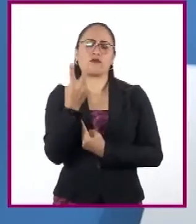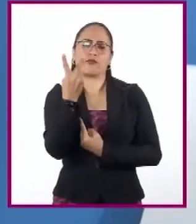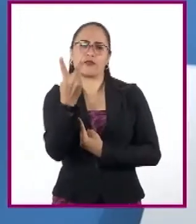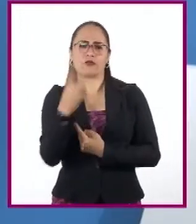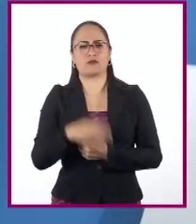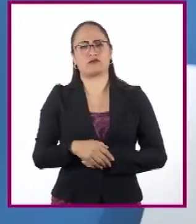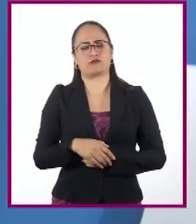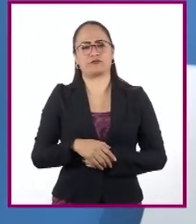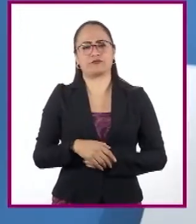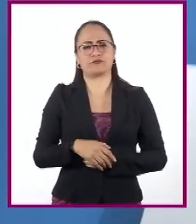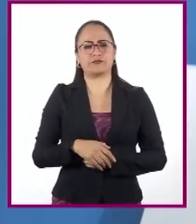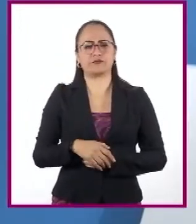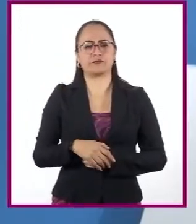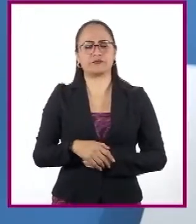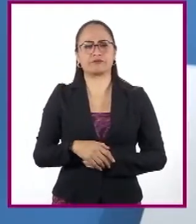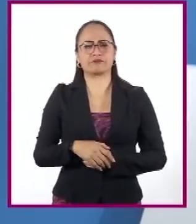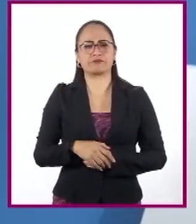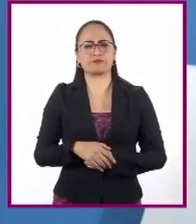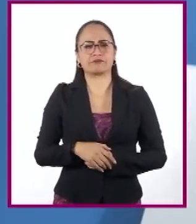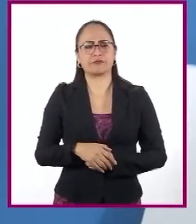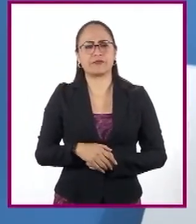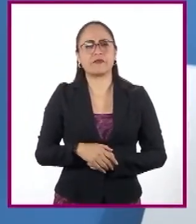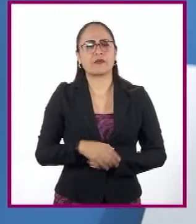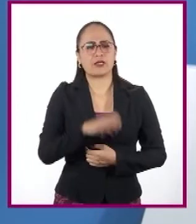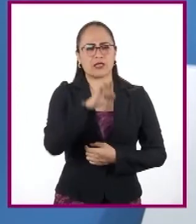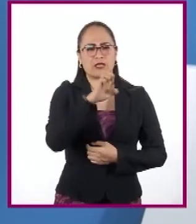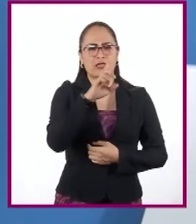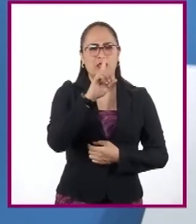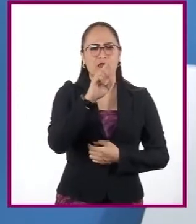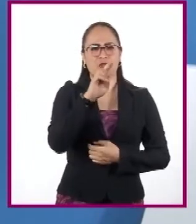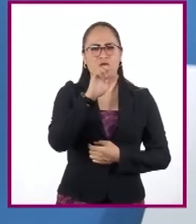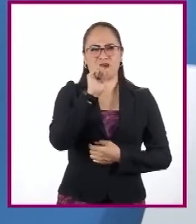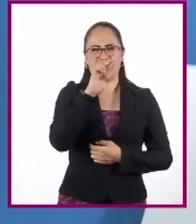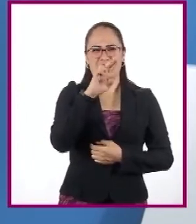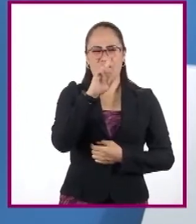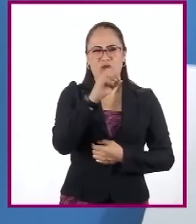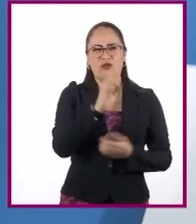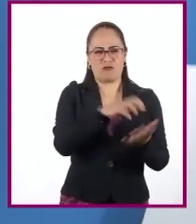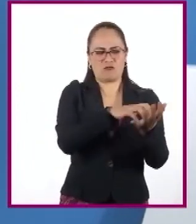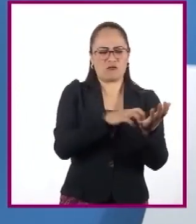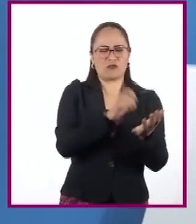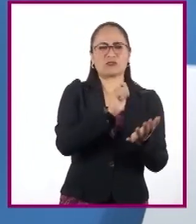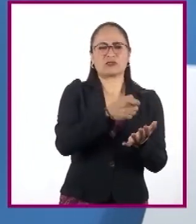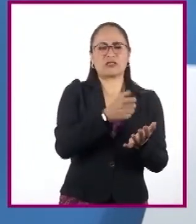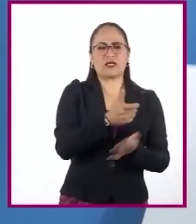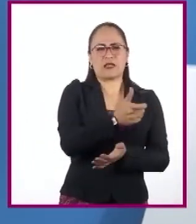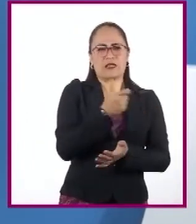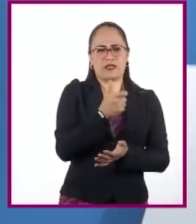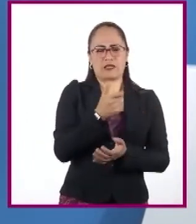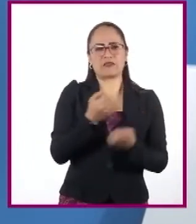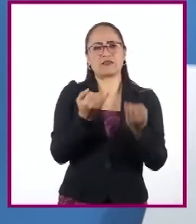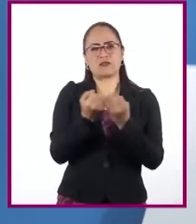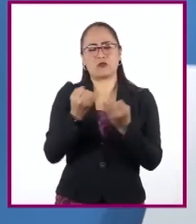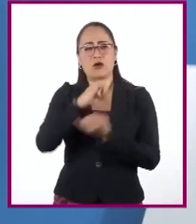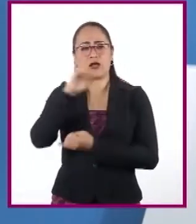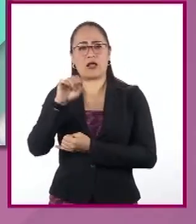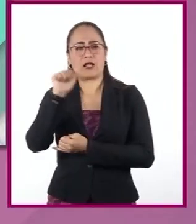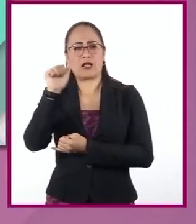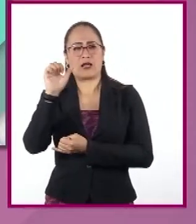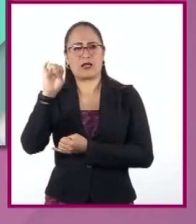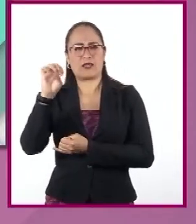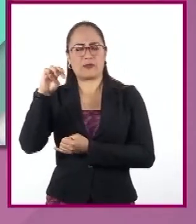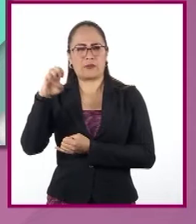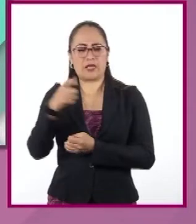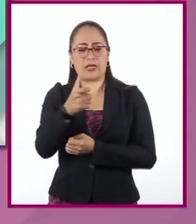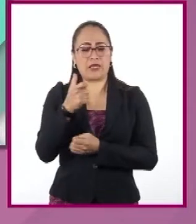Por lo tanto, como lo que ahorra Eduardo es X y lo que ahorra Jaime es X más 52,